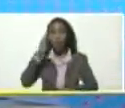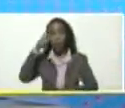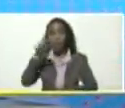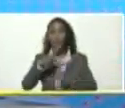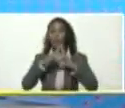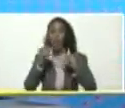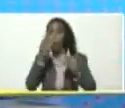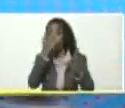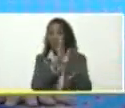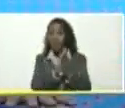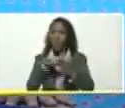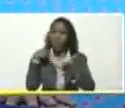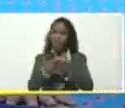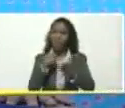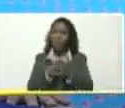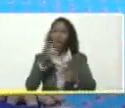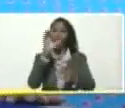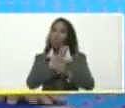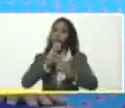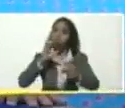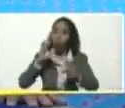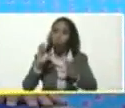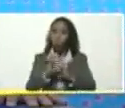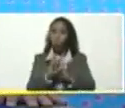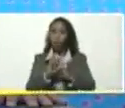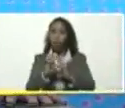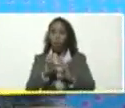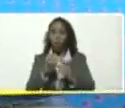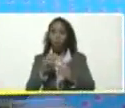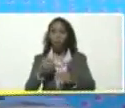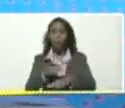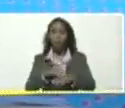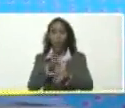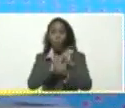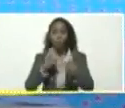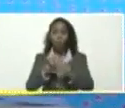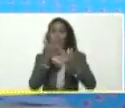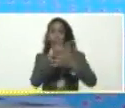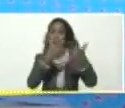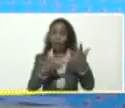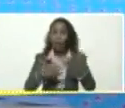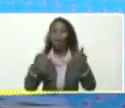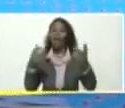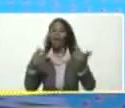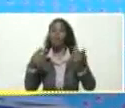todos los frentes de batalla, el de la cultura, el de las letras, el de la música,